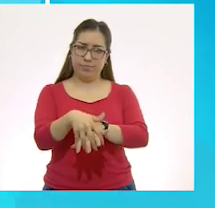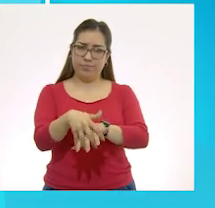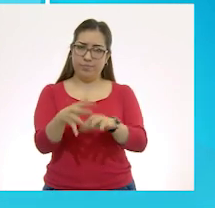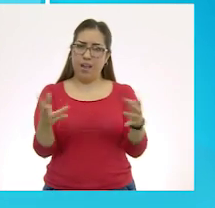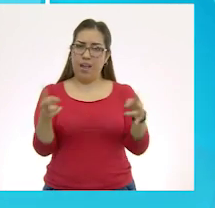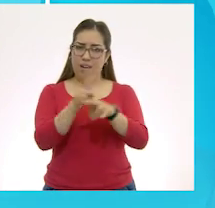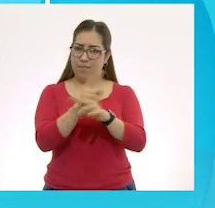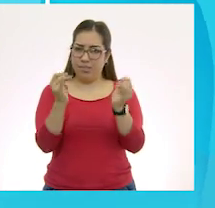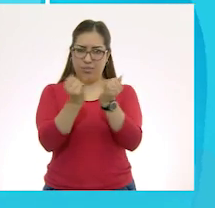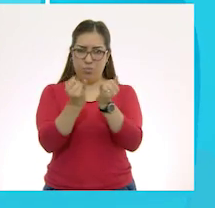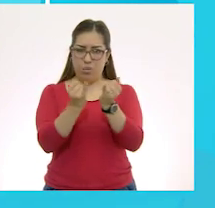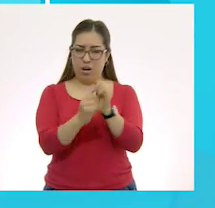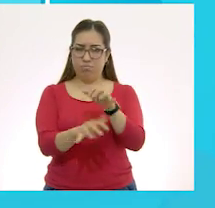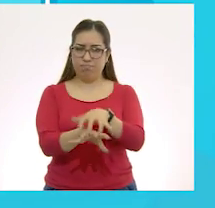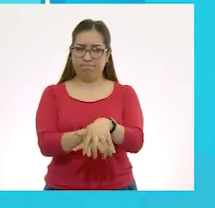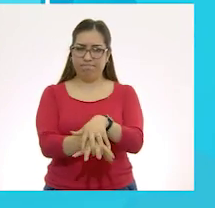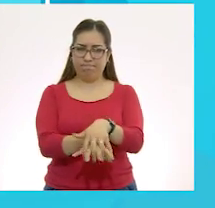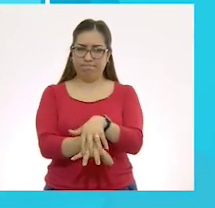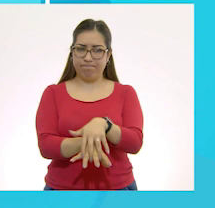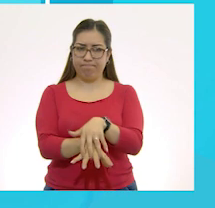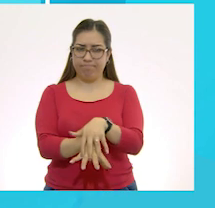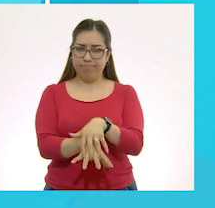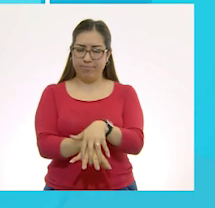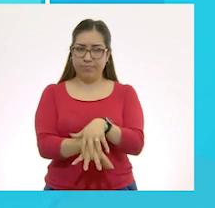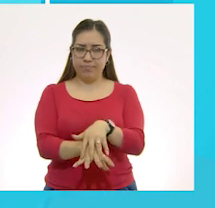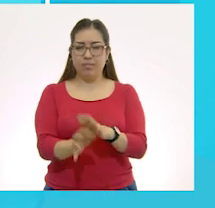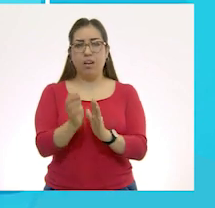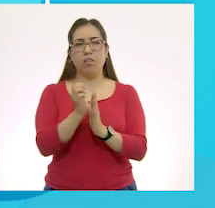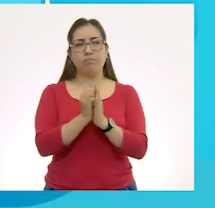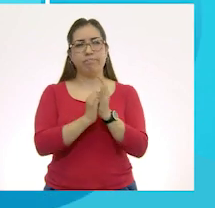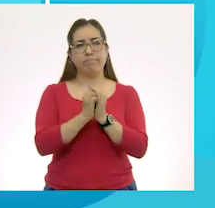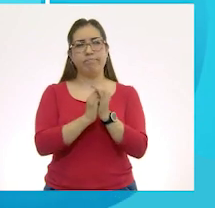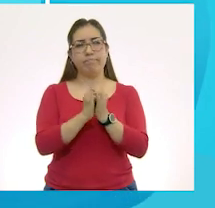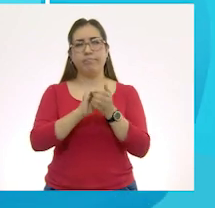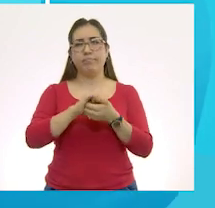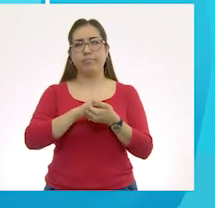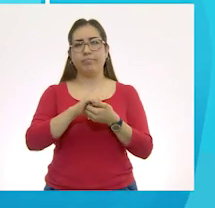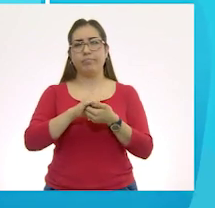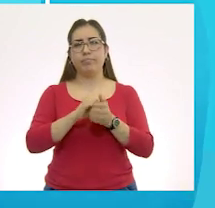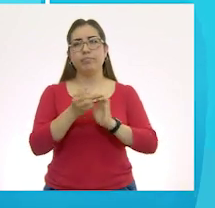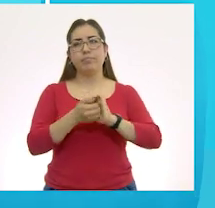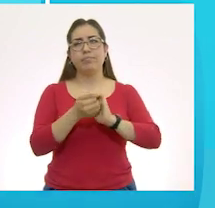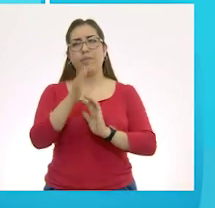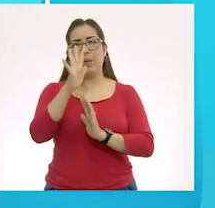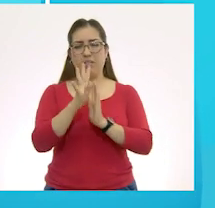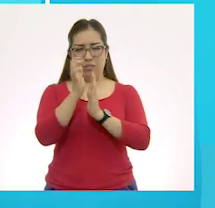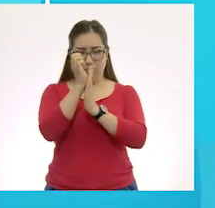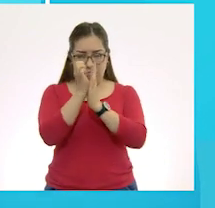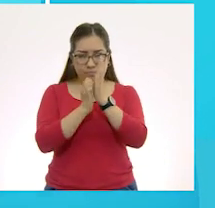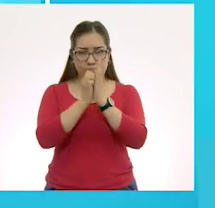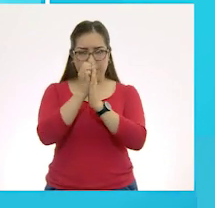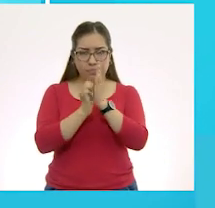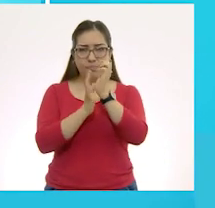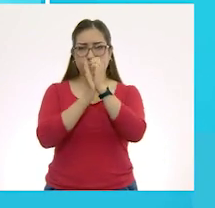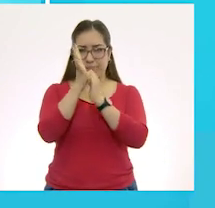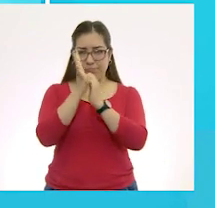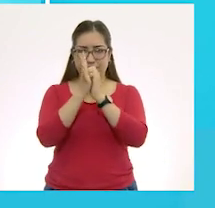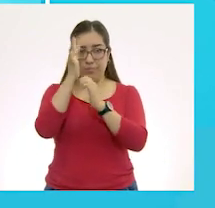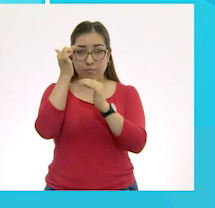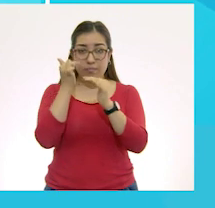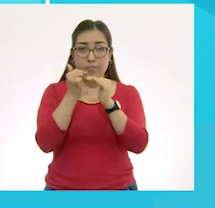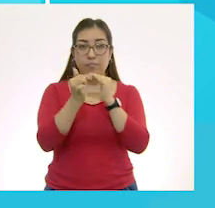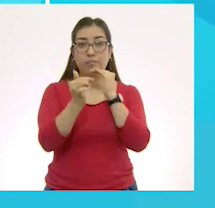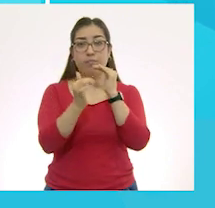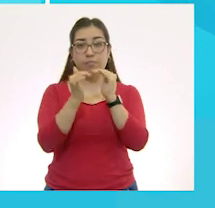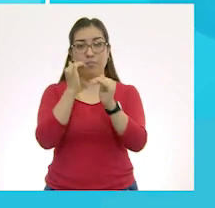divertirte lo mismo con la otra mano frota los dedos ahora como que rasguñada palmas de tus manos